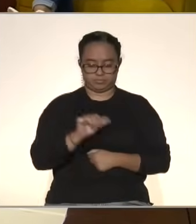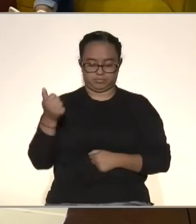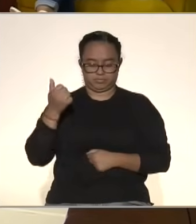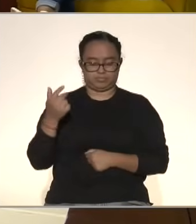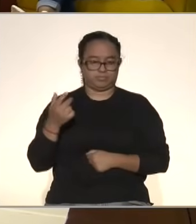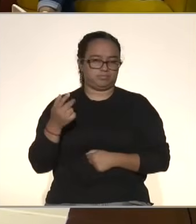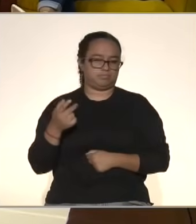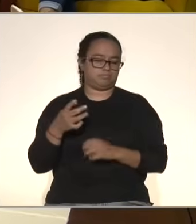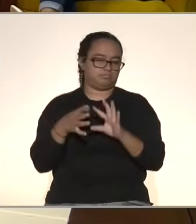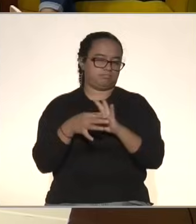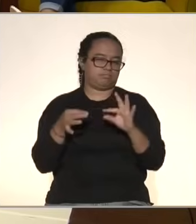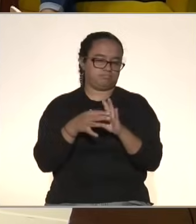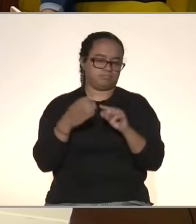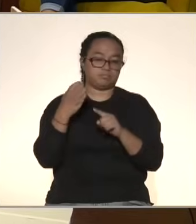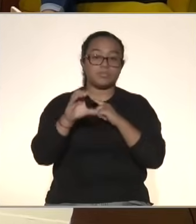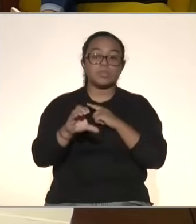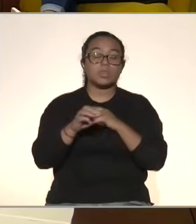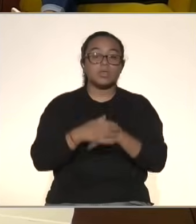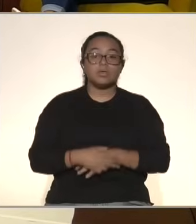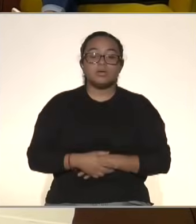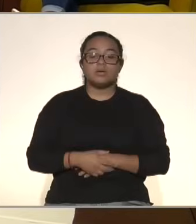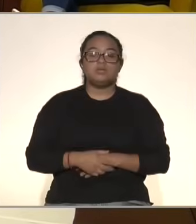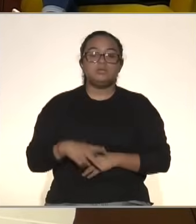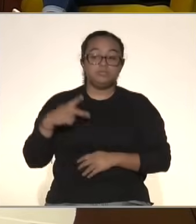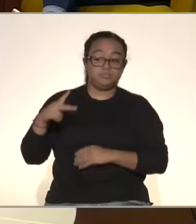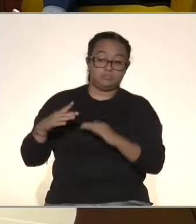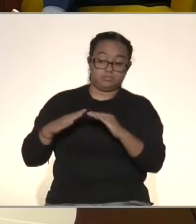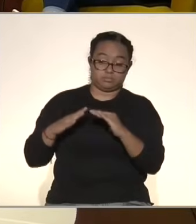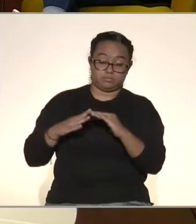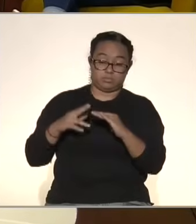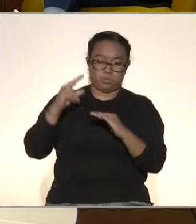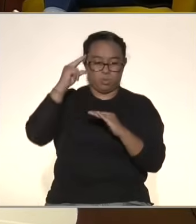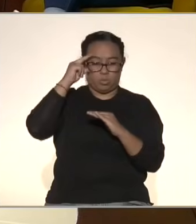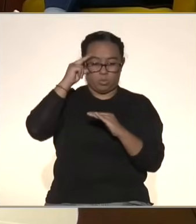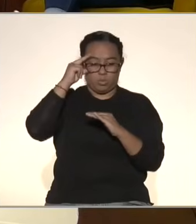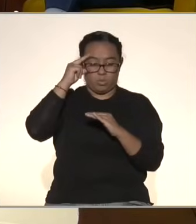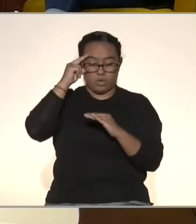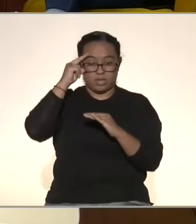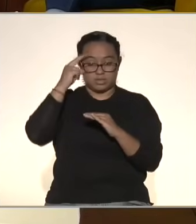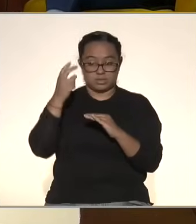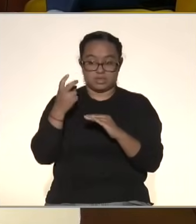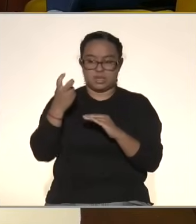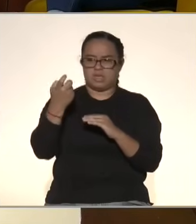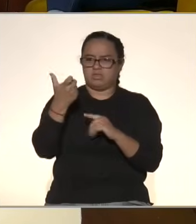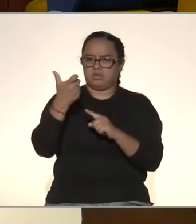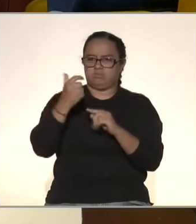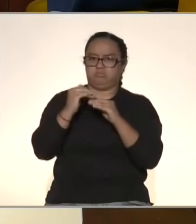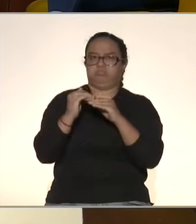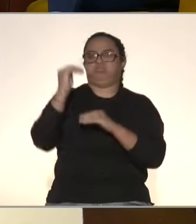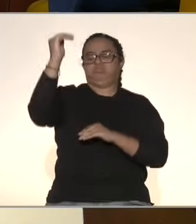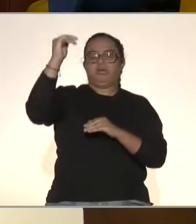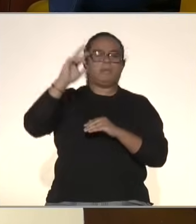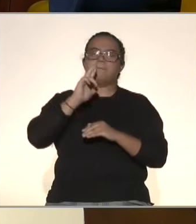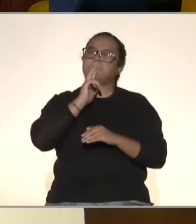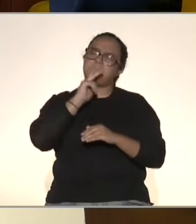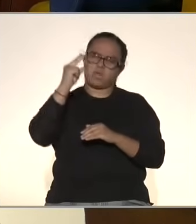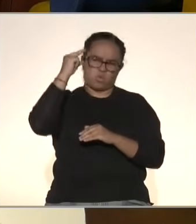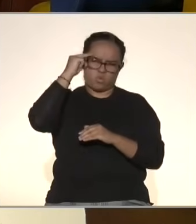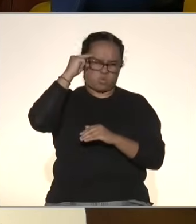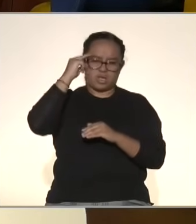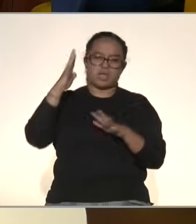nos cuenta, hablando de estos cambios de tradiciones, que en su casa, pues las uvas de repente en esas épocas suben de precio, entonces se decidió cambiar